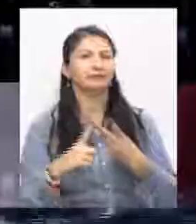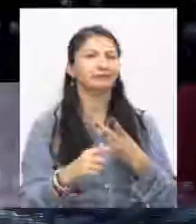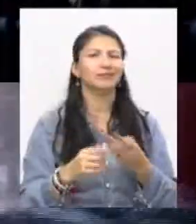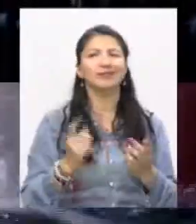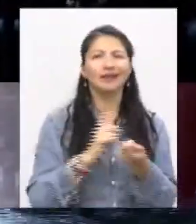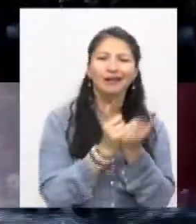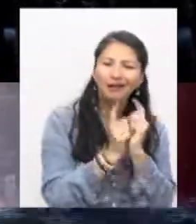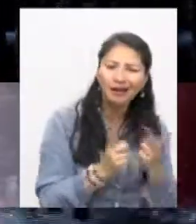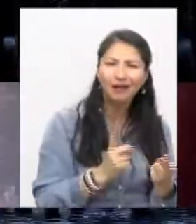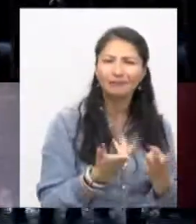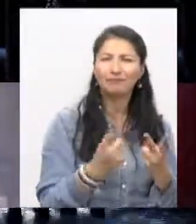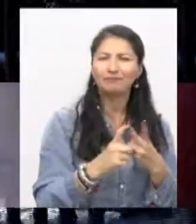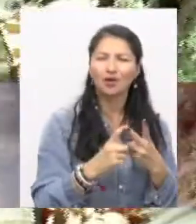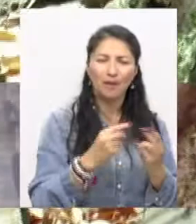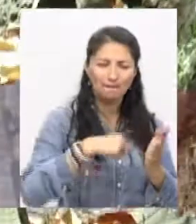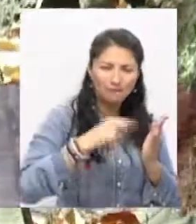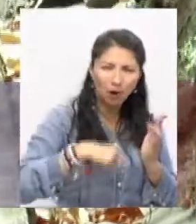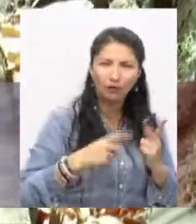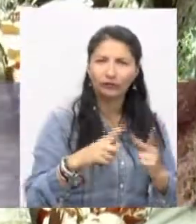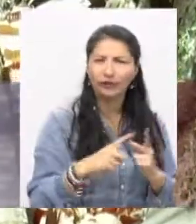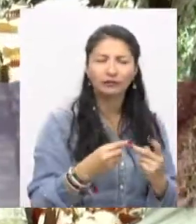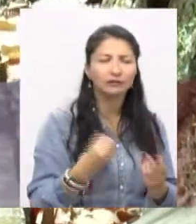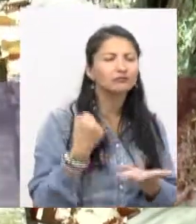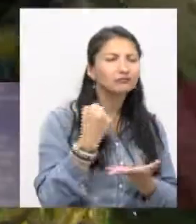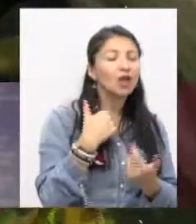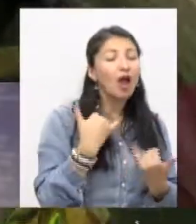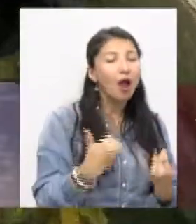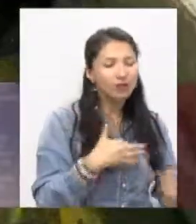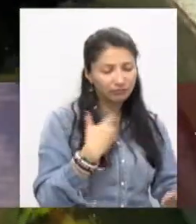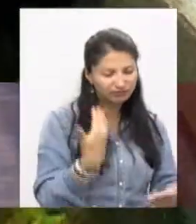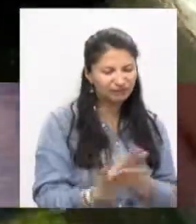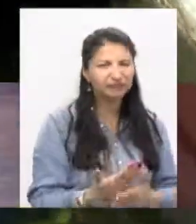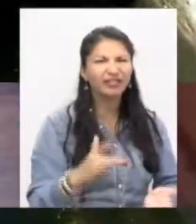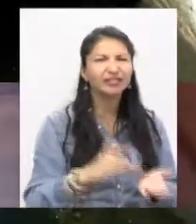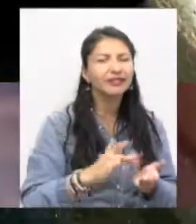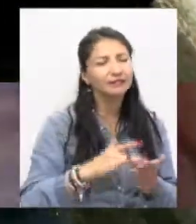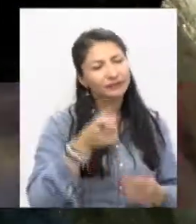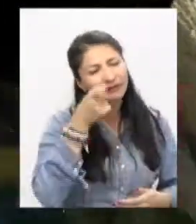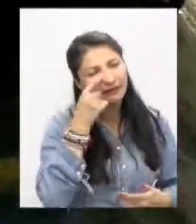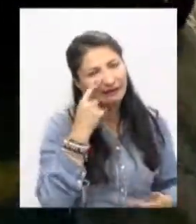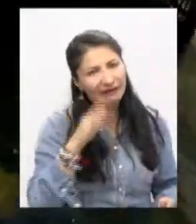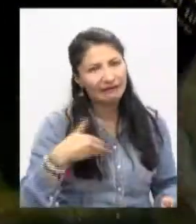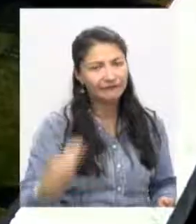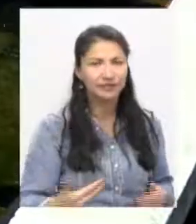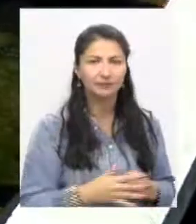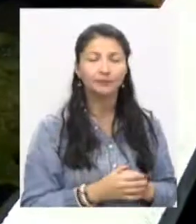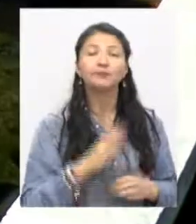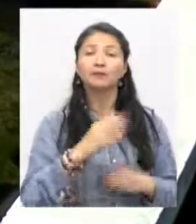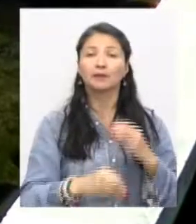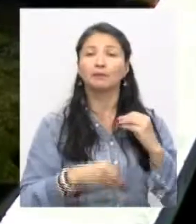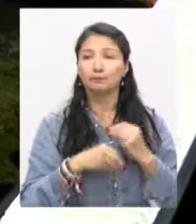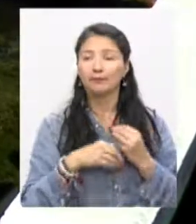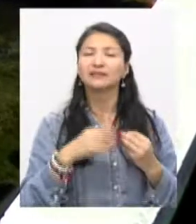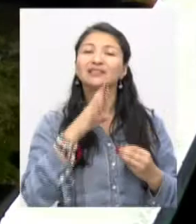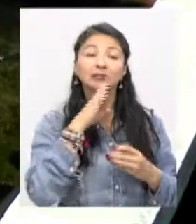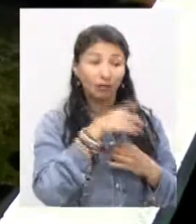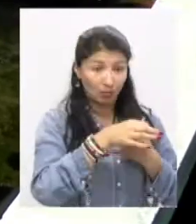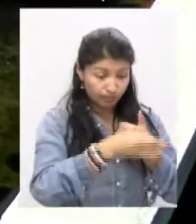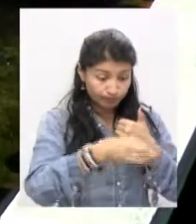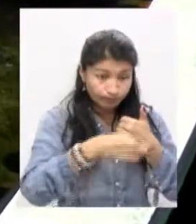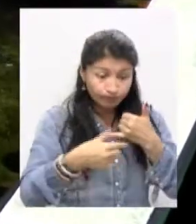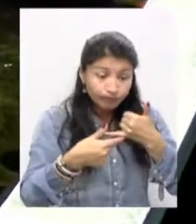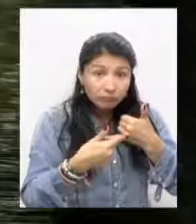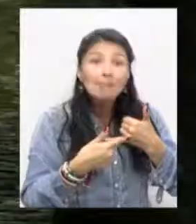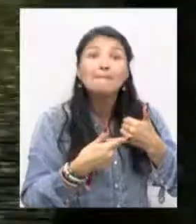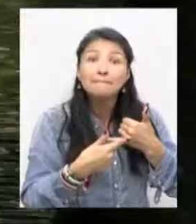iniciales, cesiones, modificaciones, valores cancelados y el valor presente de las obligaciones. Al mismo tiempo, establecer si